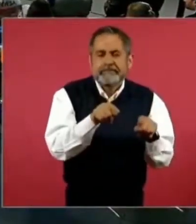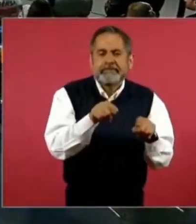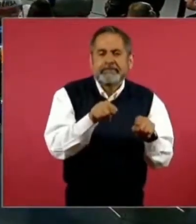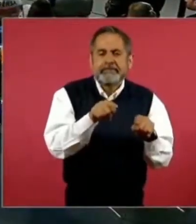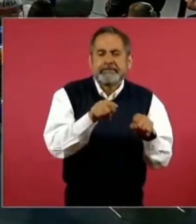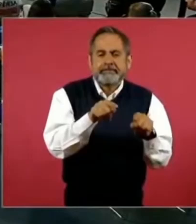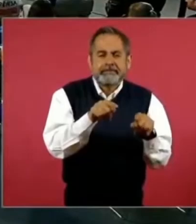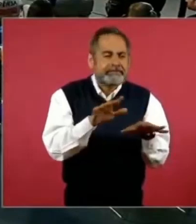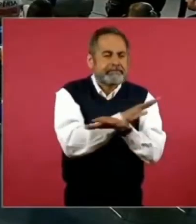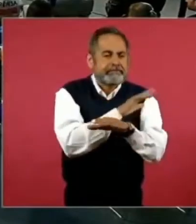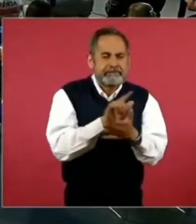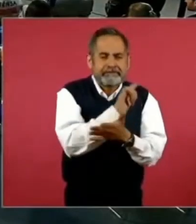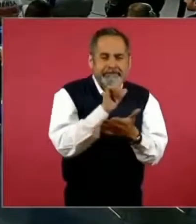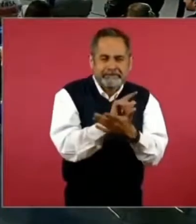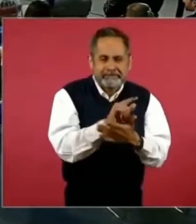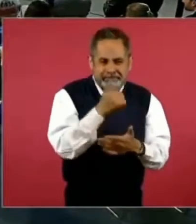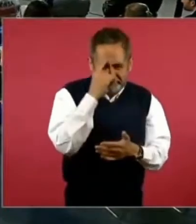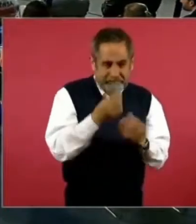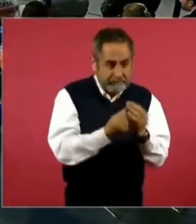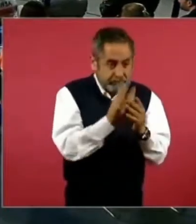de Reforma.